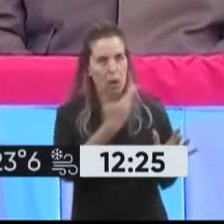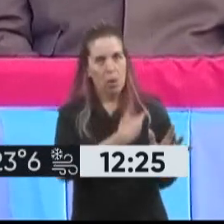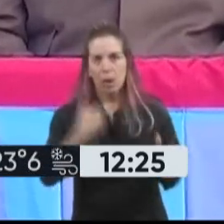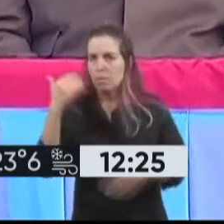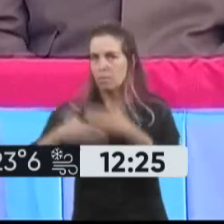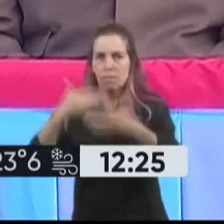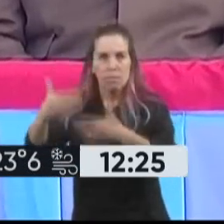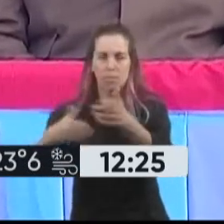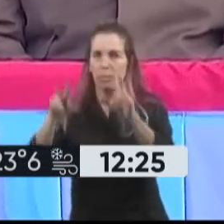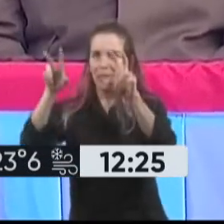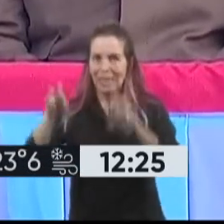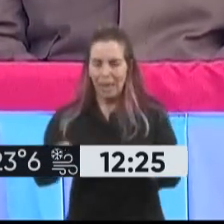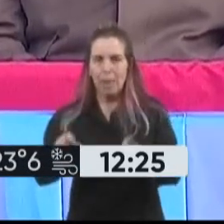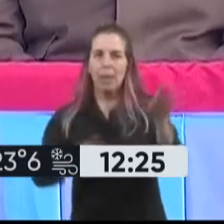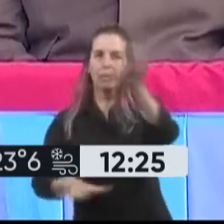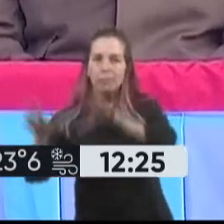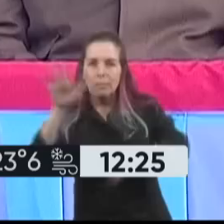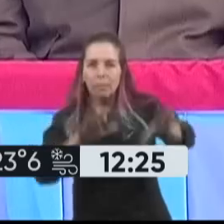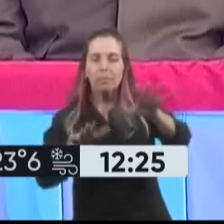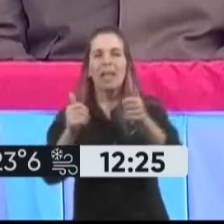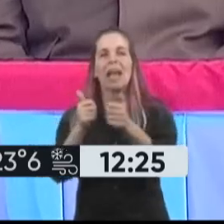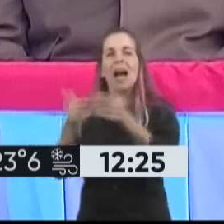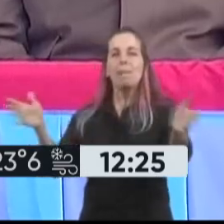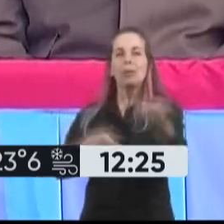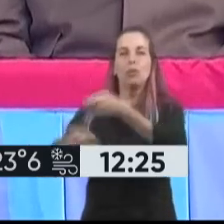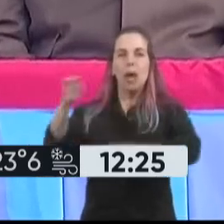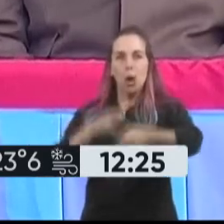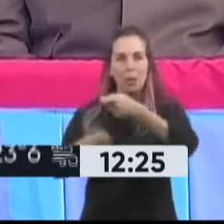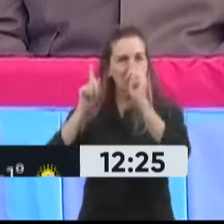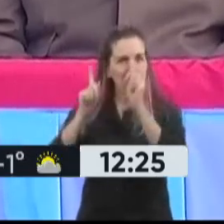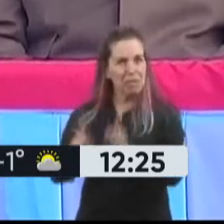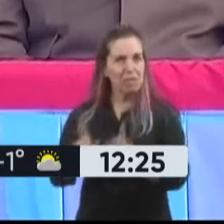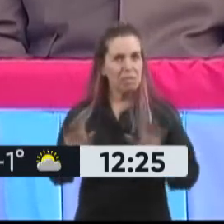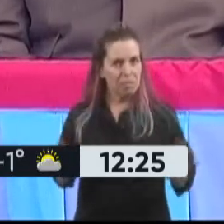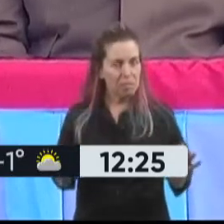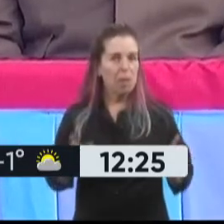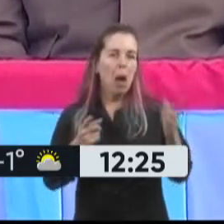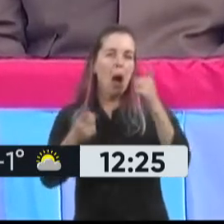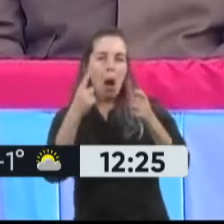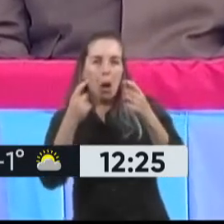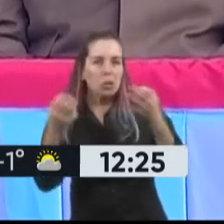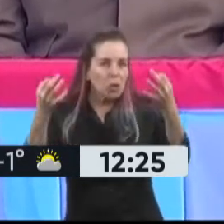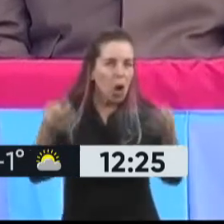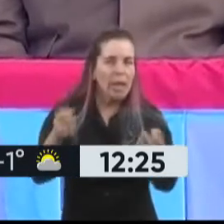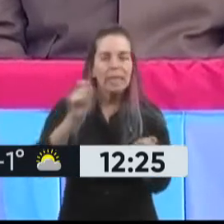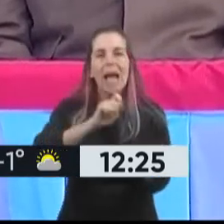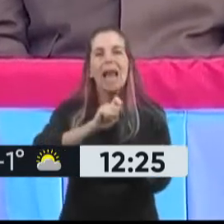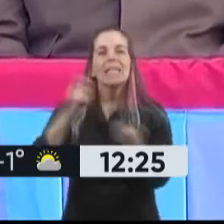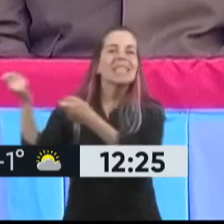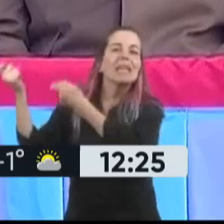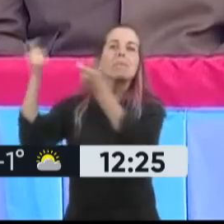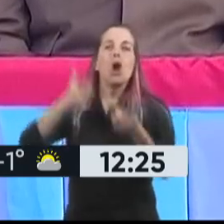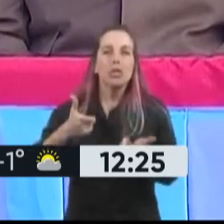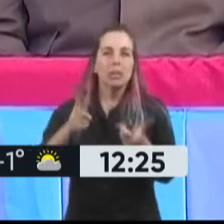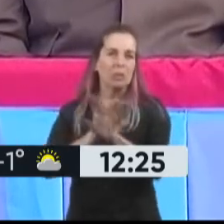nuestra agenda de desregulación y de apertura comercial. Eliminamos los controles discrecionales a las importaciones.